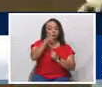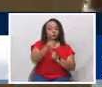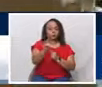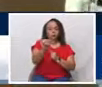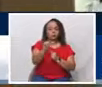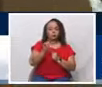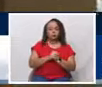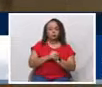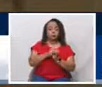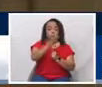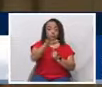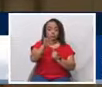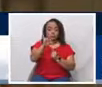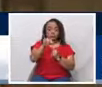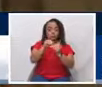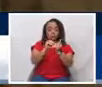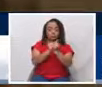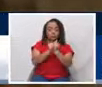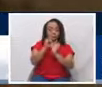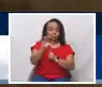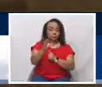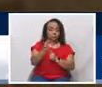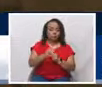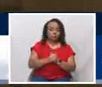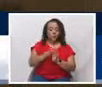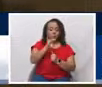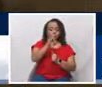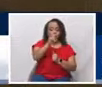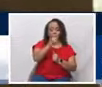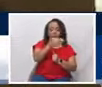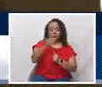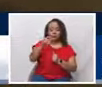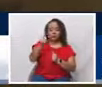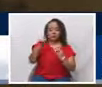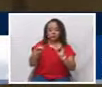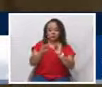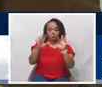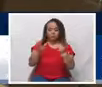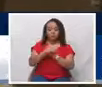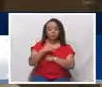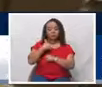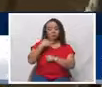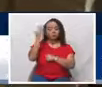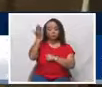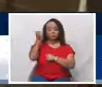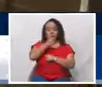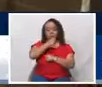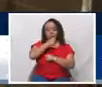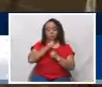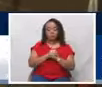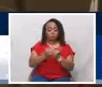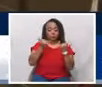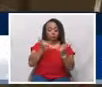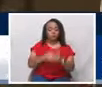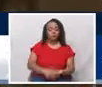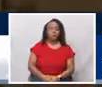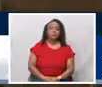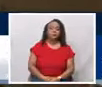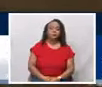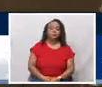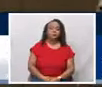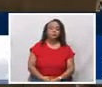igualmente, por cierto, en Tigo Sport Radio, de 8:30 a 10 de la mañana estaremos con una conferencia de prensa ya de Sherman, que